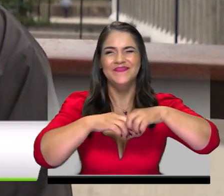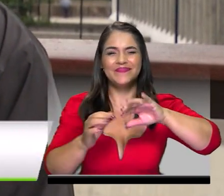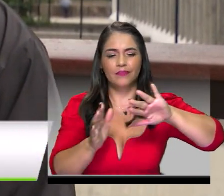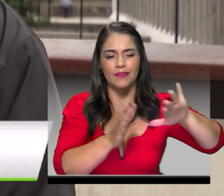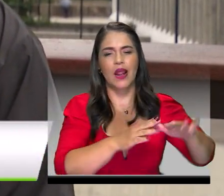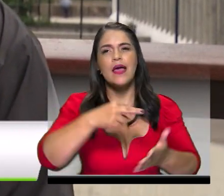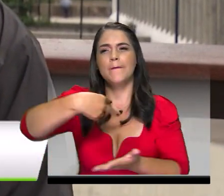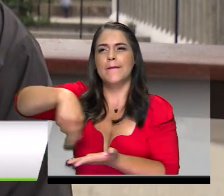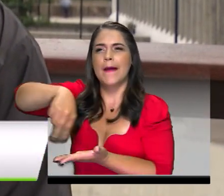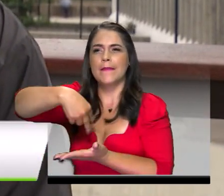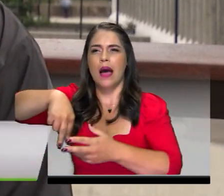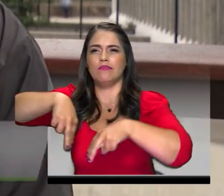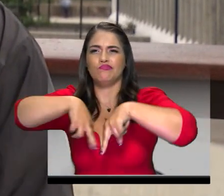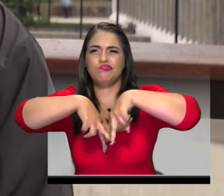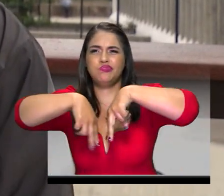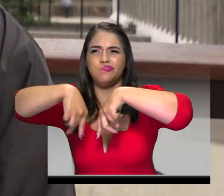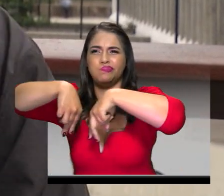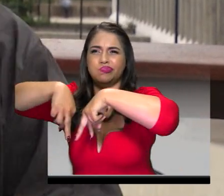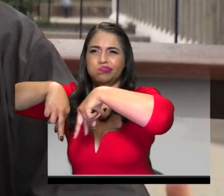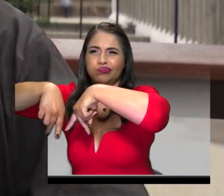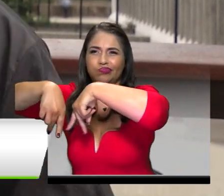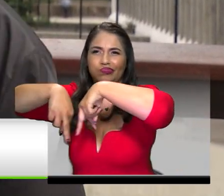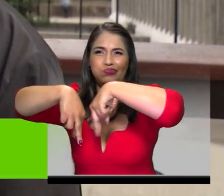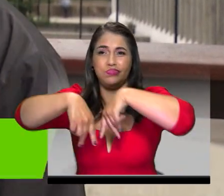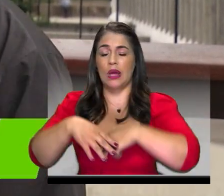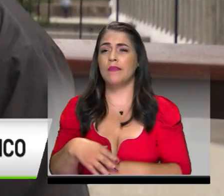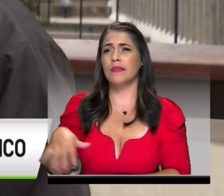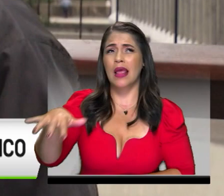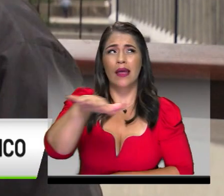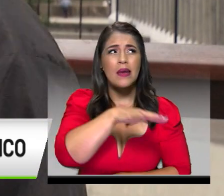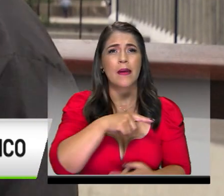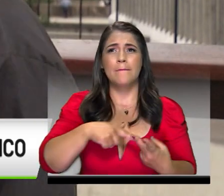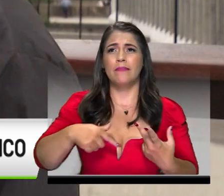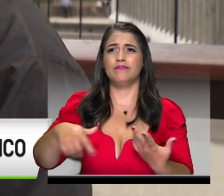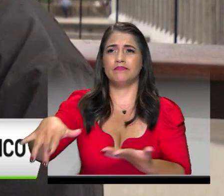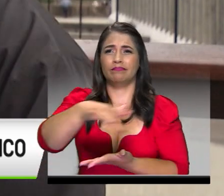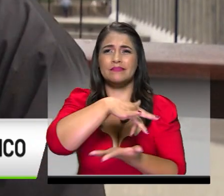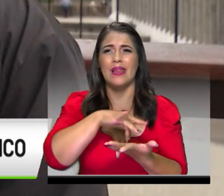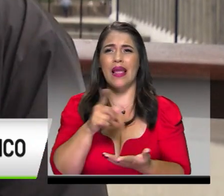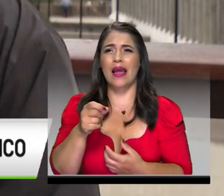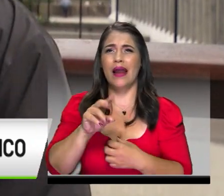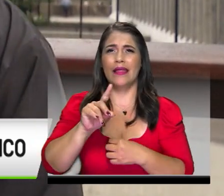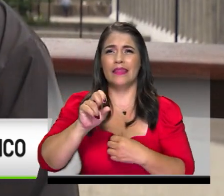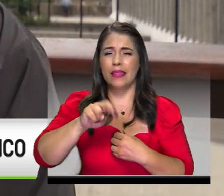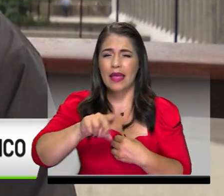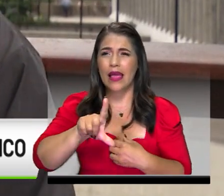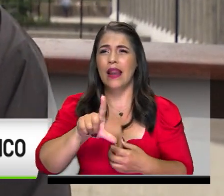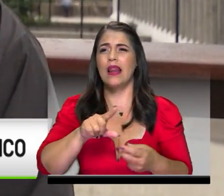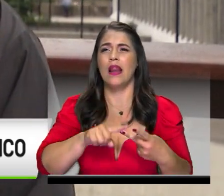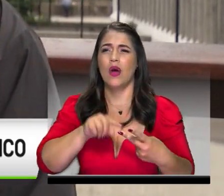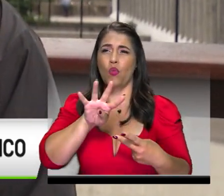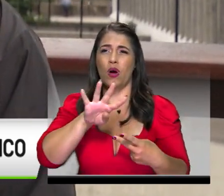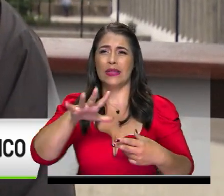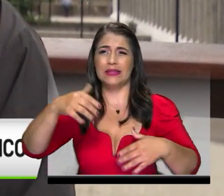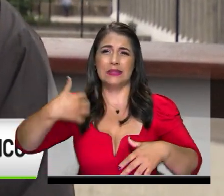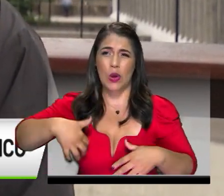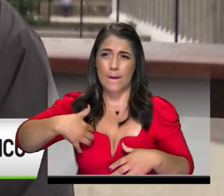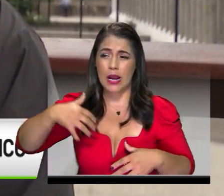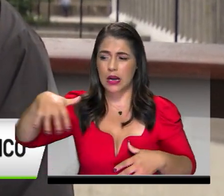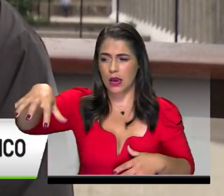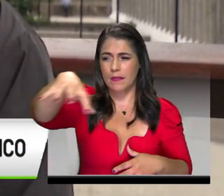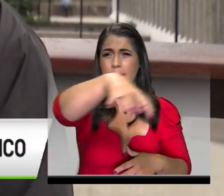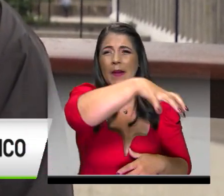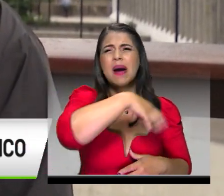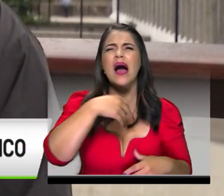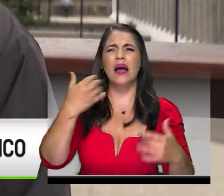tango tenemos muchos emblemas como la plaza gardel la 45 en manrique es un género que